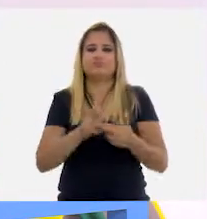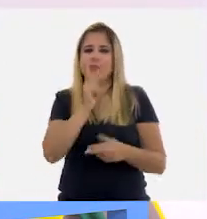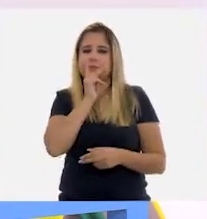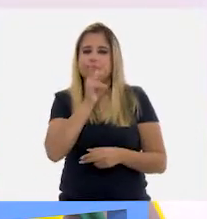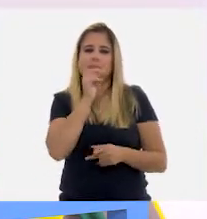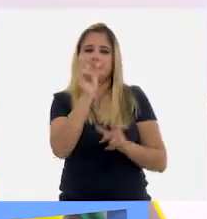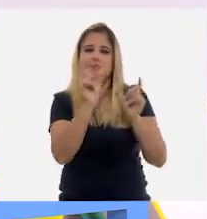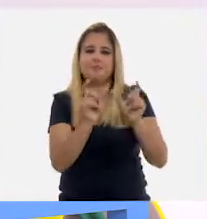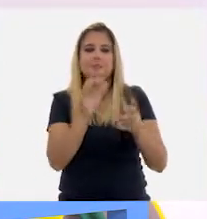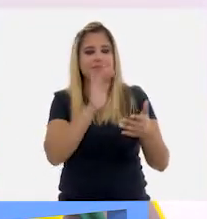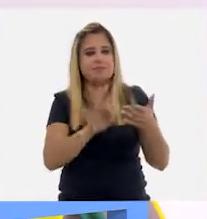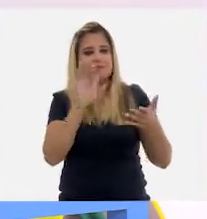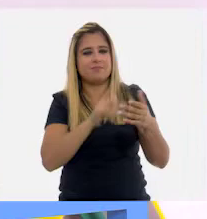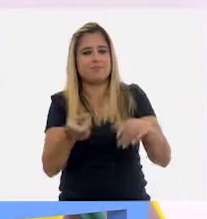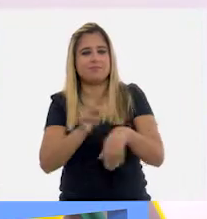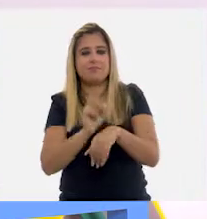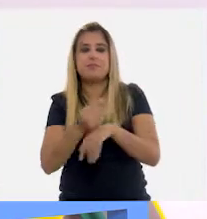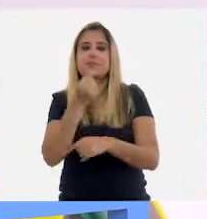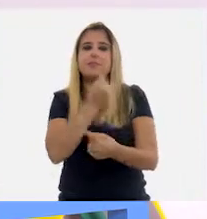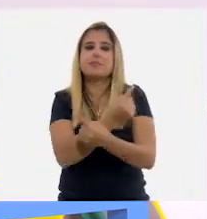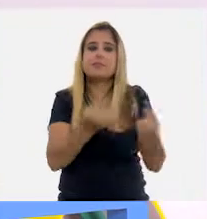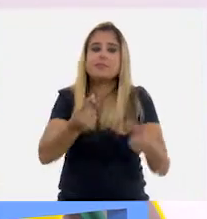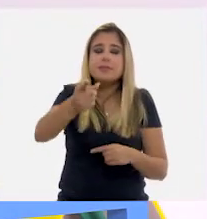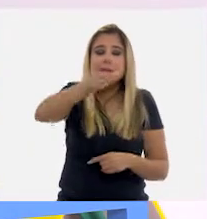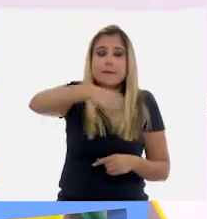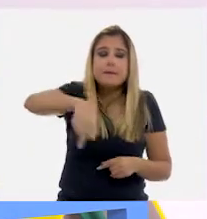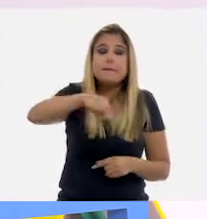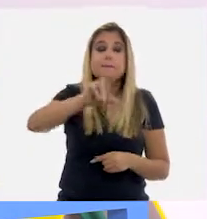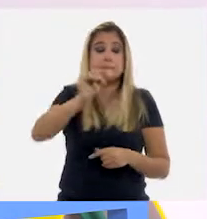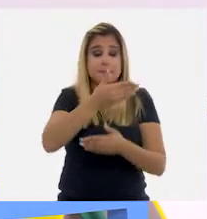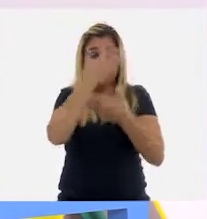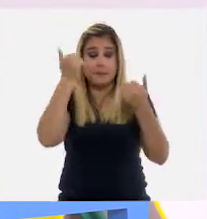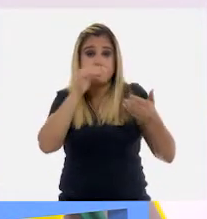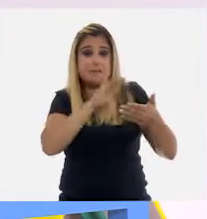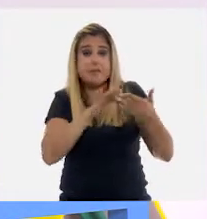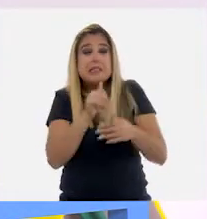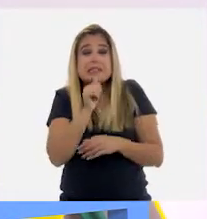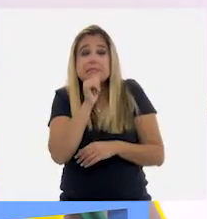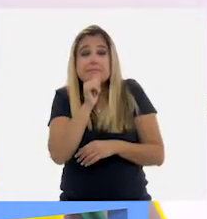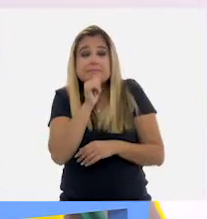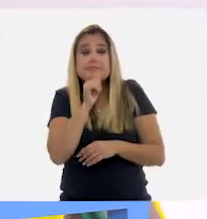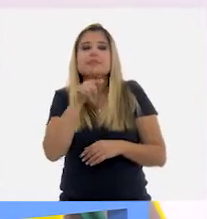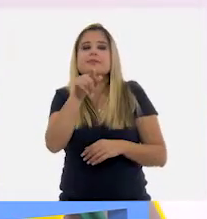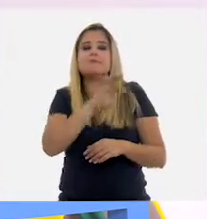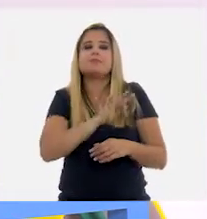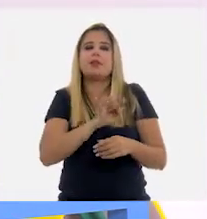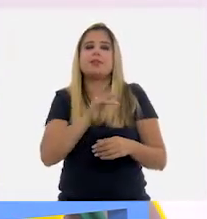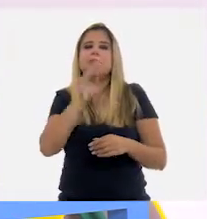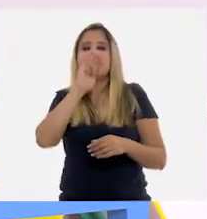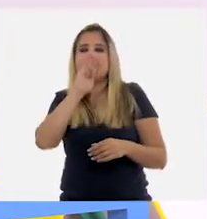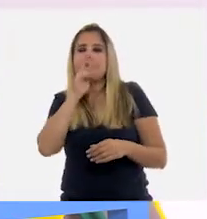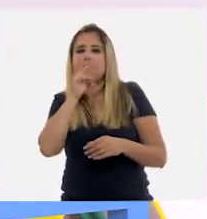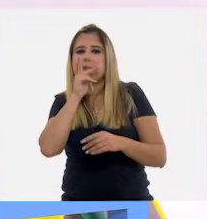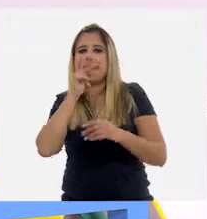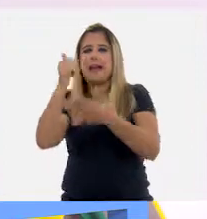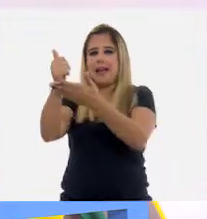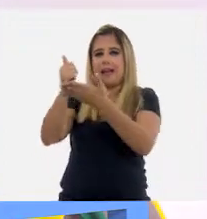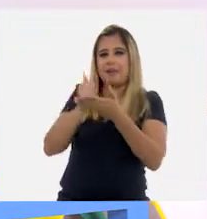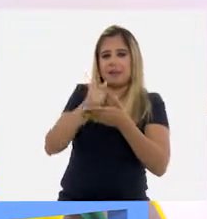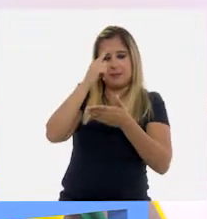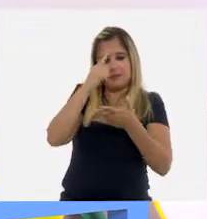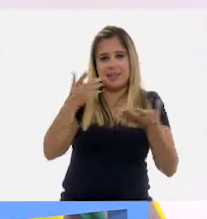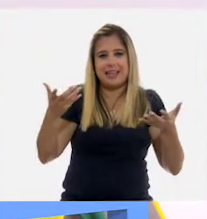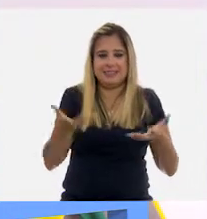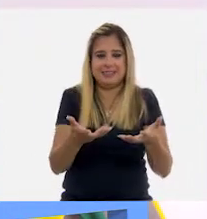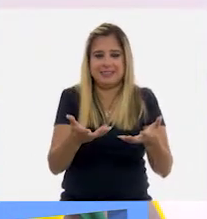sobre todo pedirles a los niños que si no saben leer aún todavía, pues que se apoyen de su mamá o de su papá para poder hacer